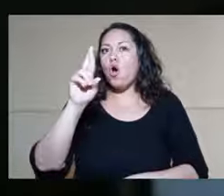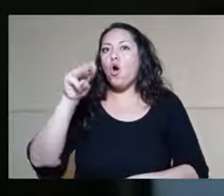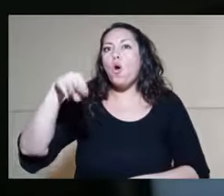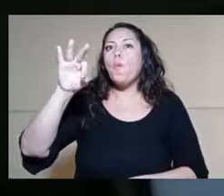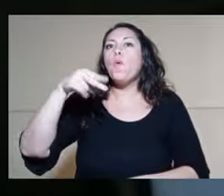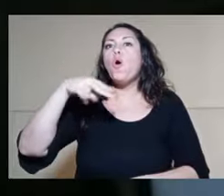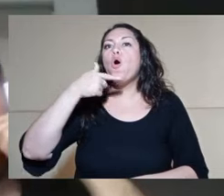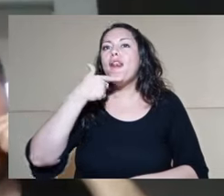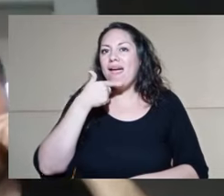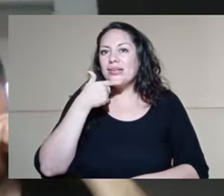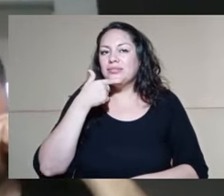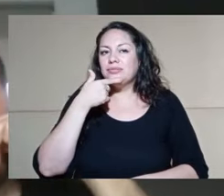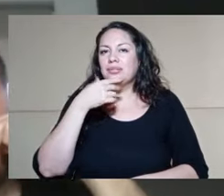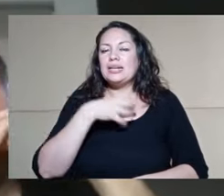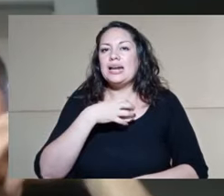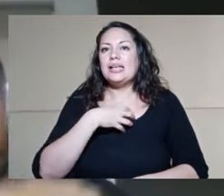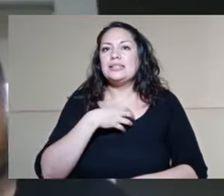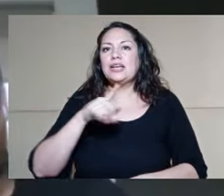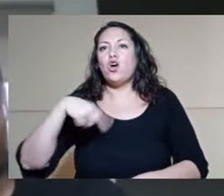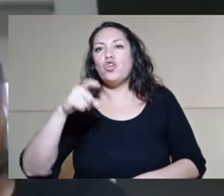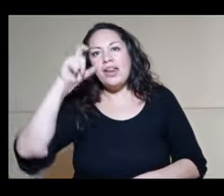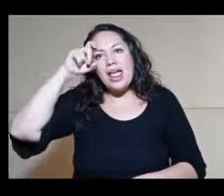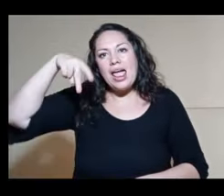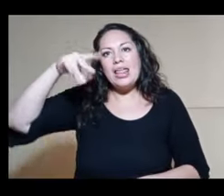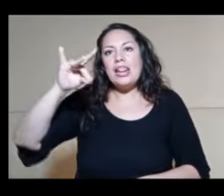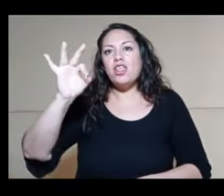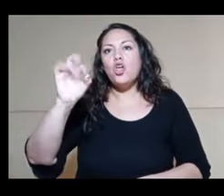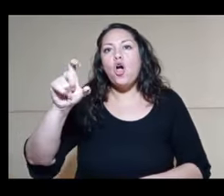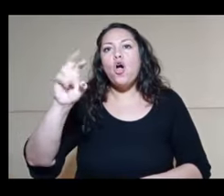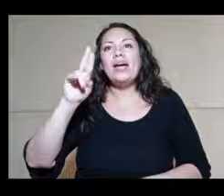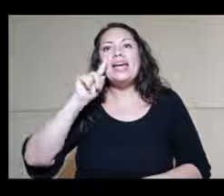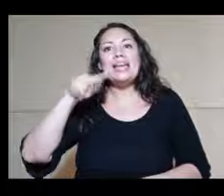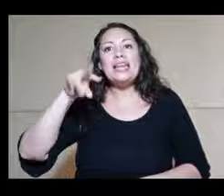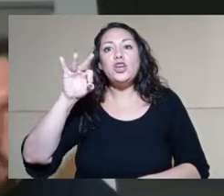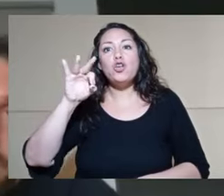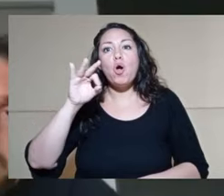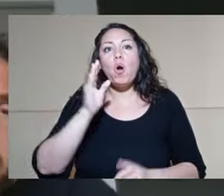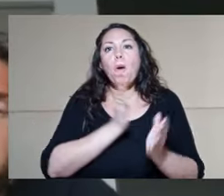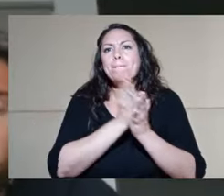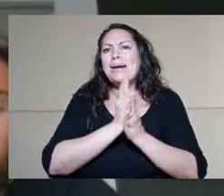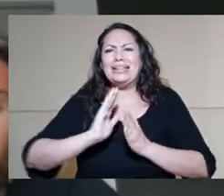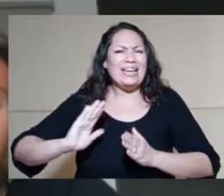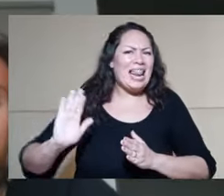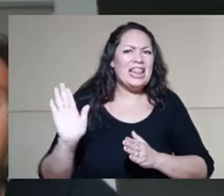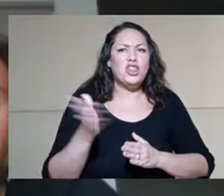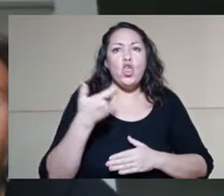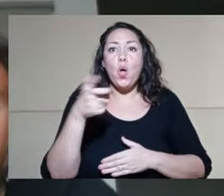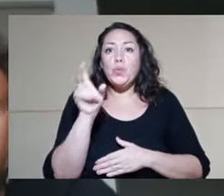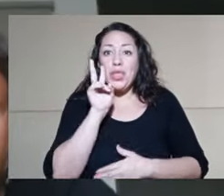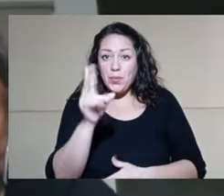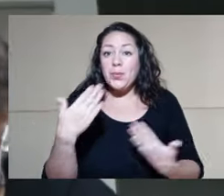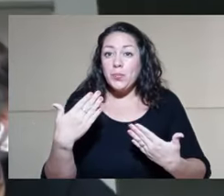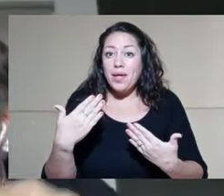sistema endocrino, para que ya más o menos tuvieran casi todo el material. ¿Pudieron